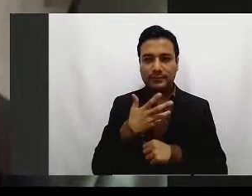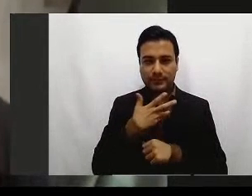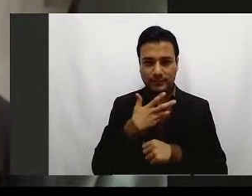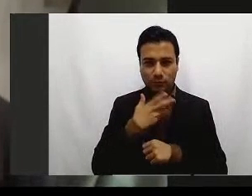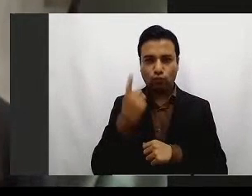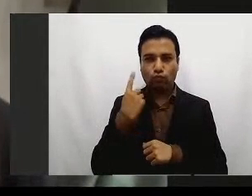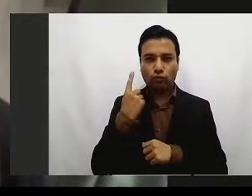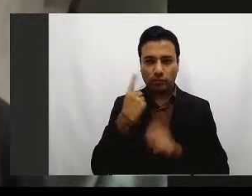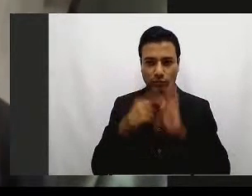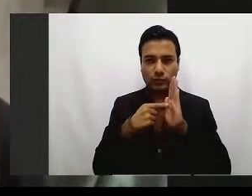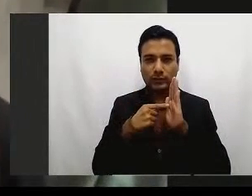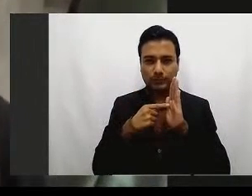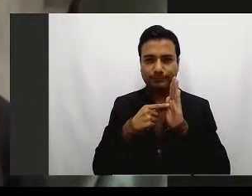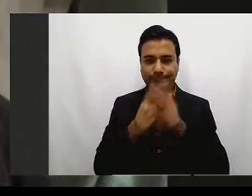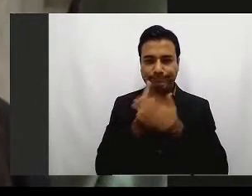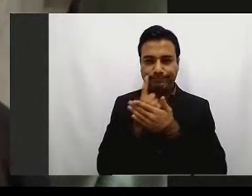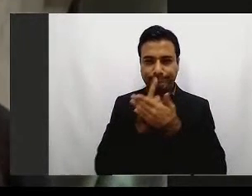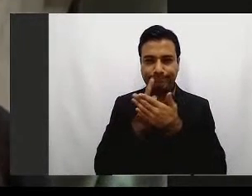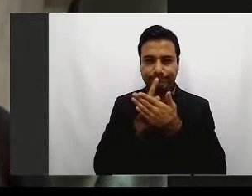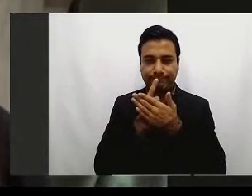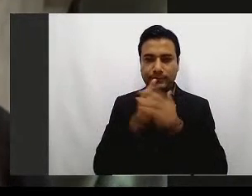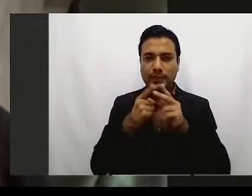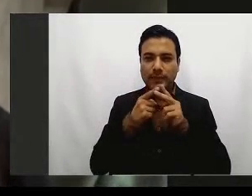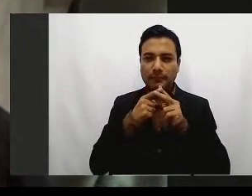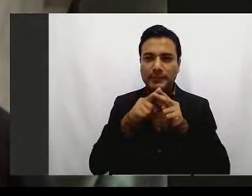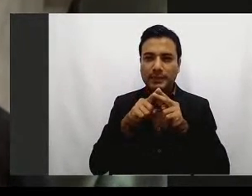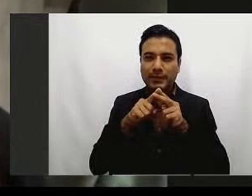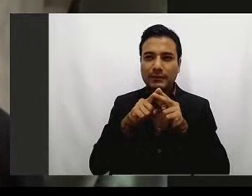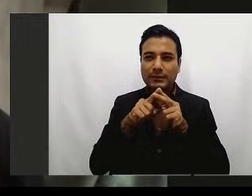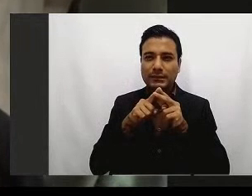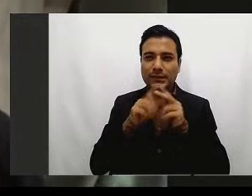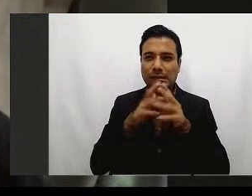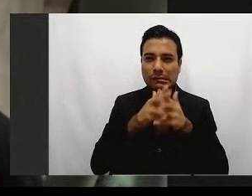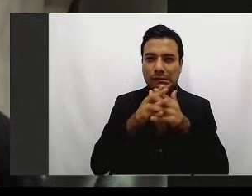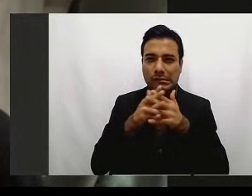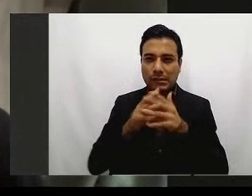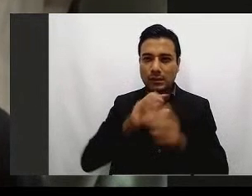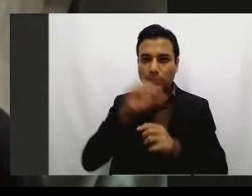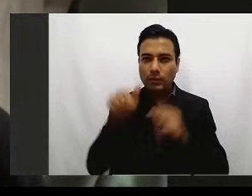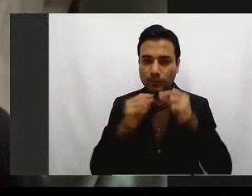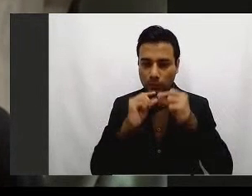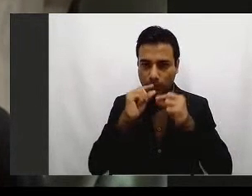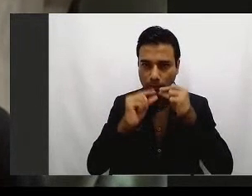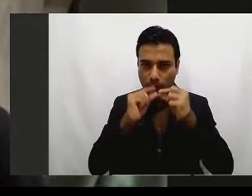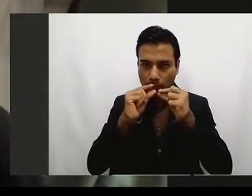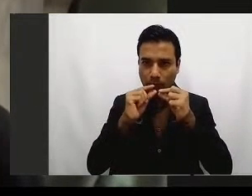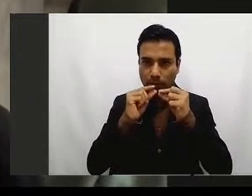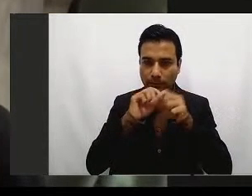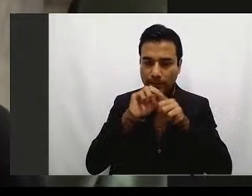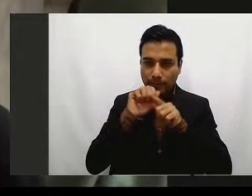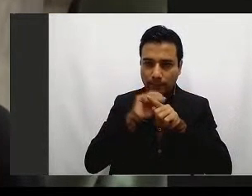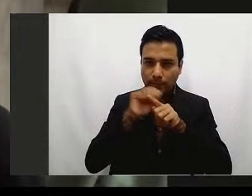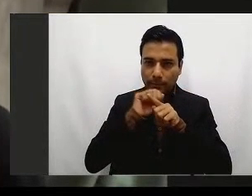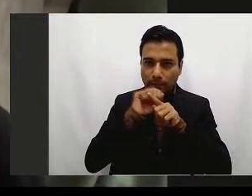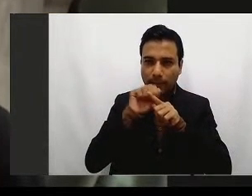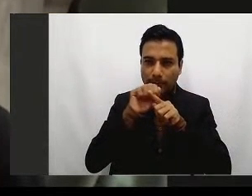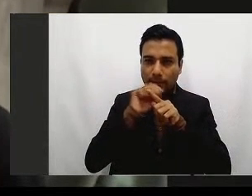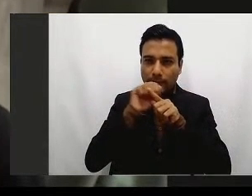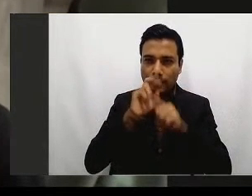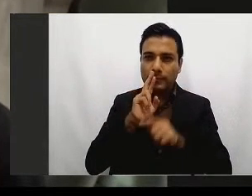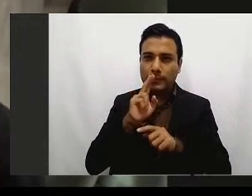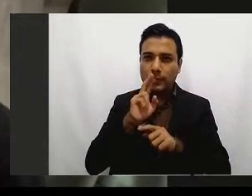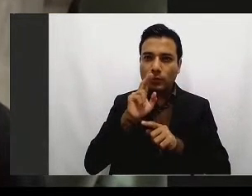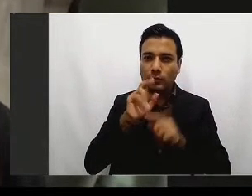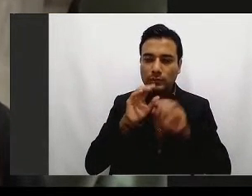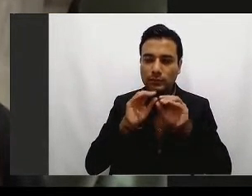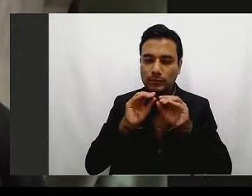comienza como un garabato y se va refinando al final. Y creo que eso describe